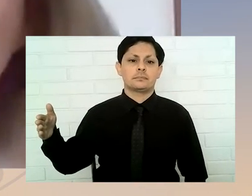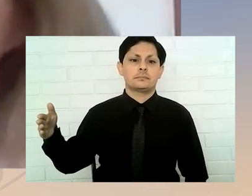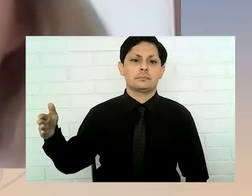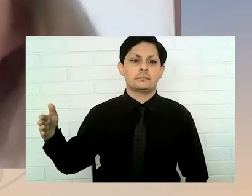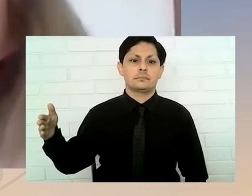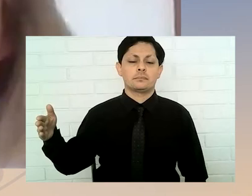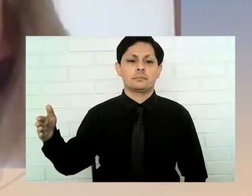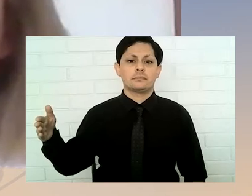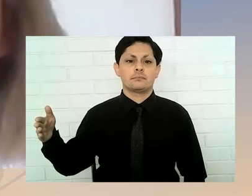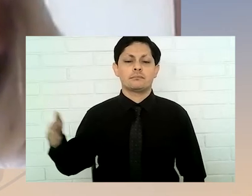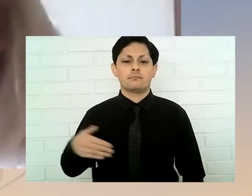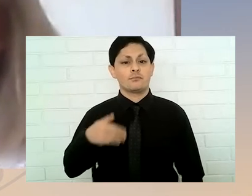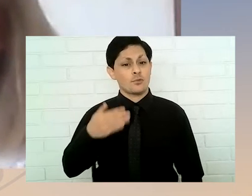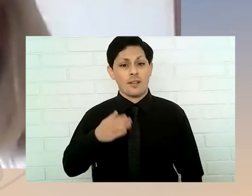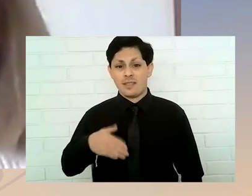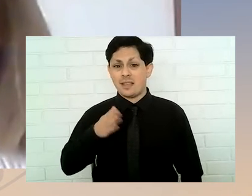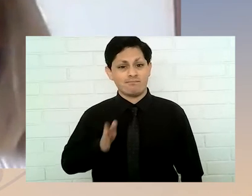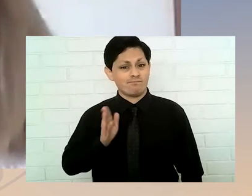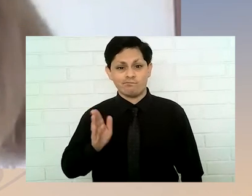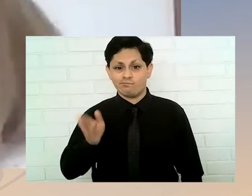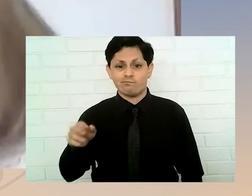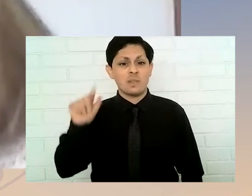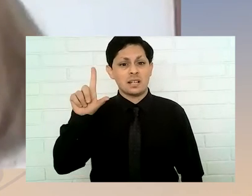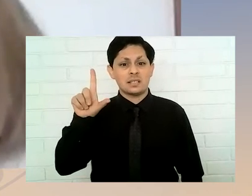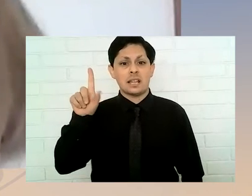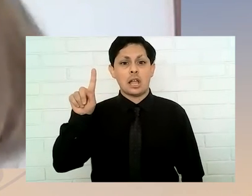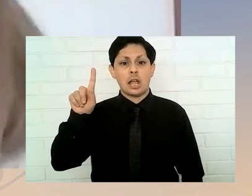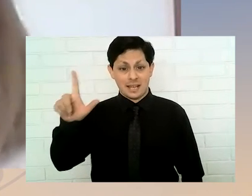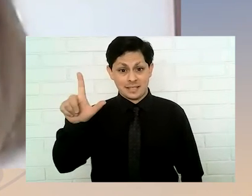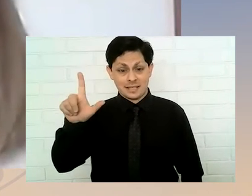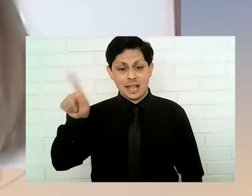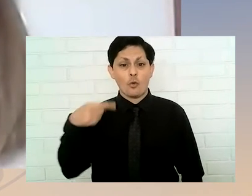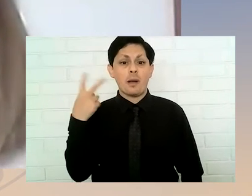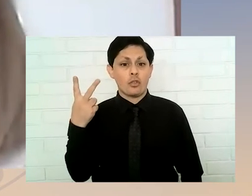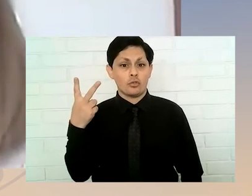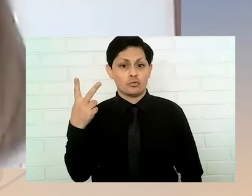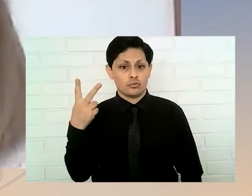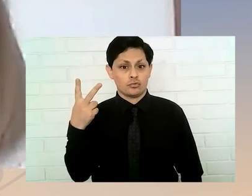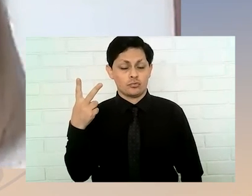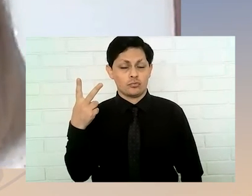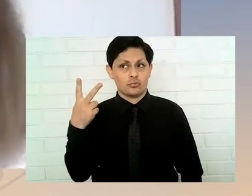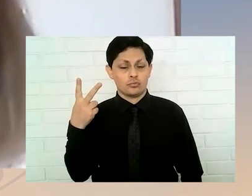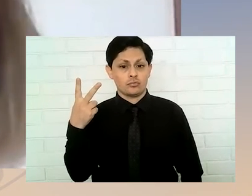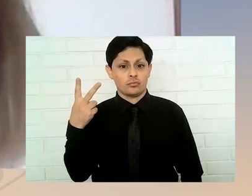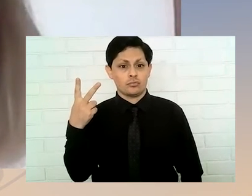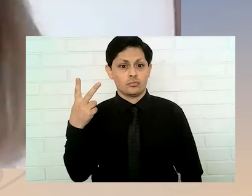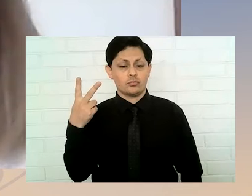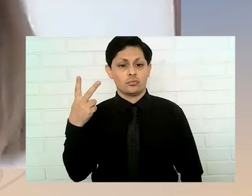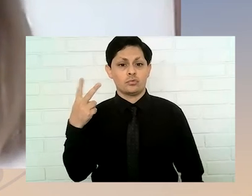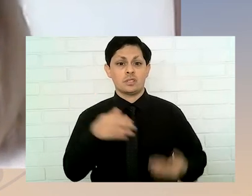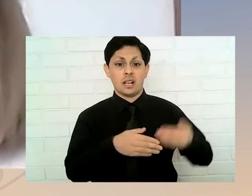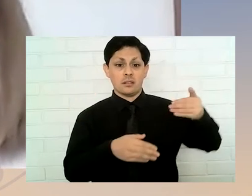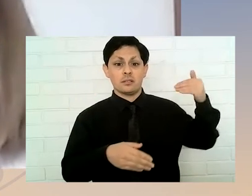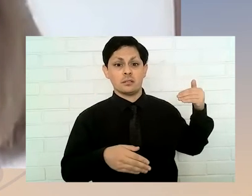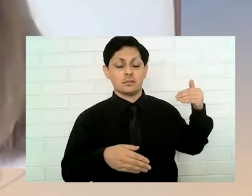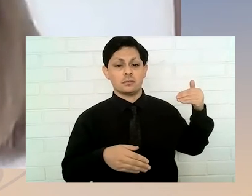todavía no creo que alcancemos el 7,2 del año 72. Somos nosotros, creo yo,